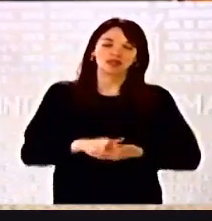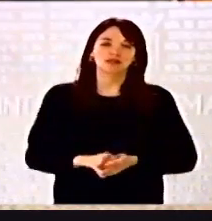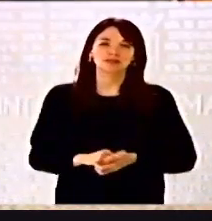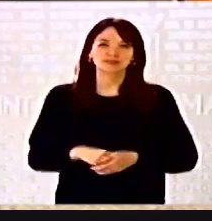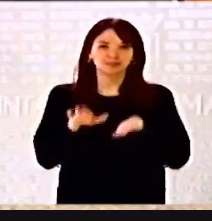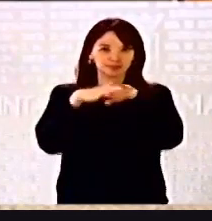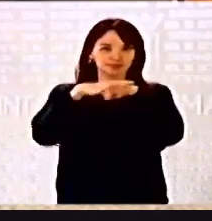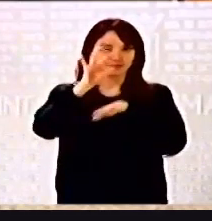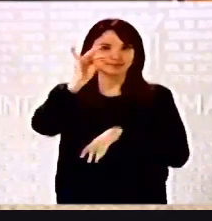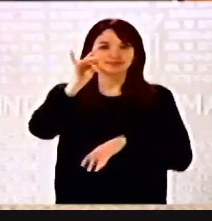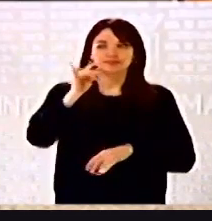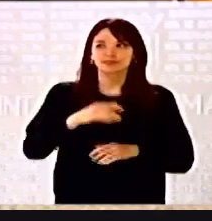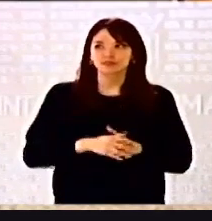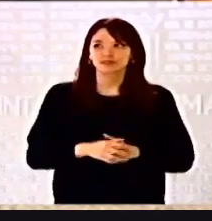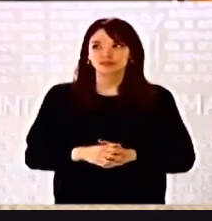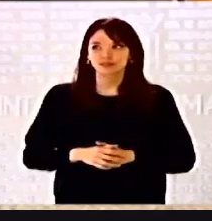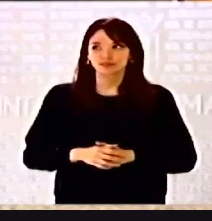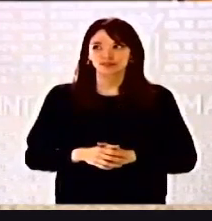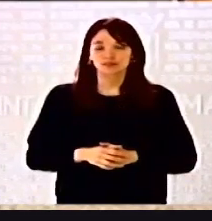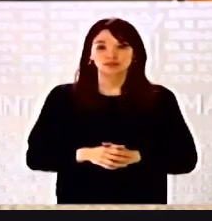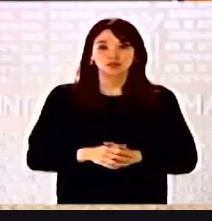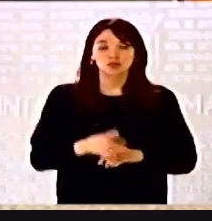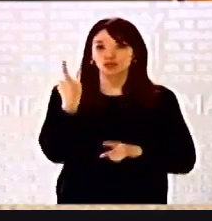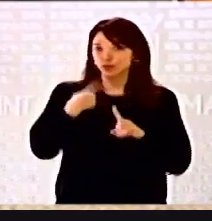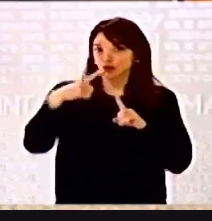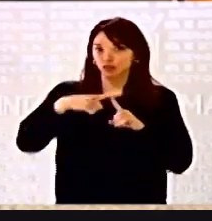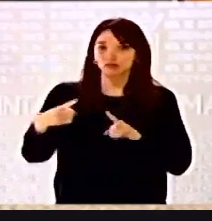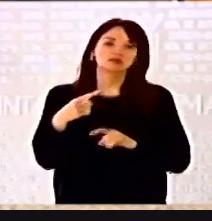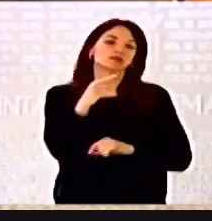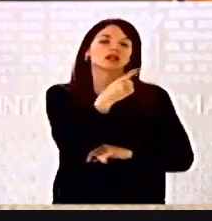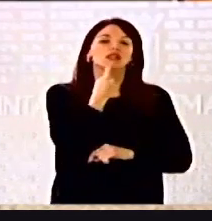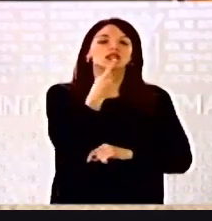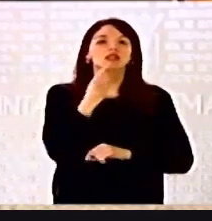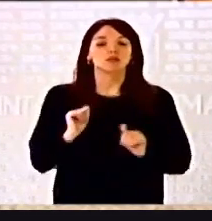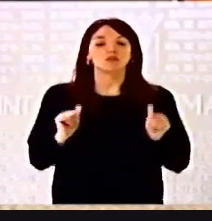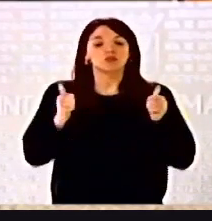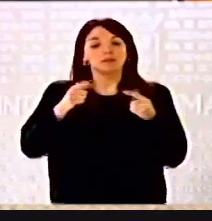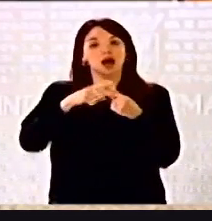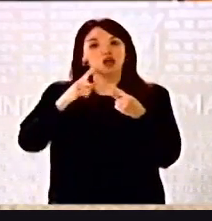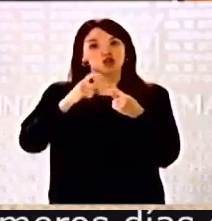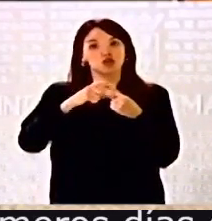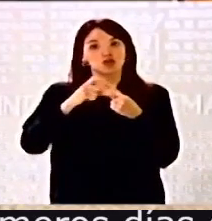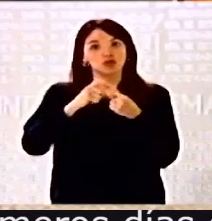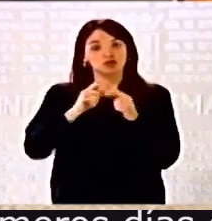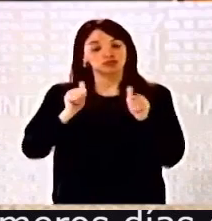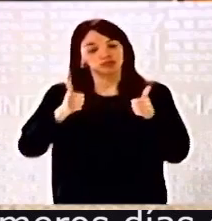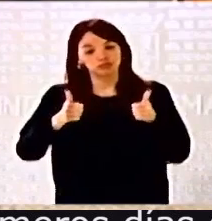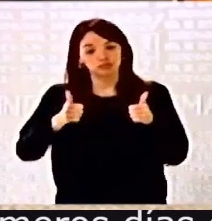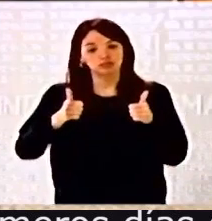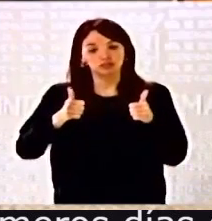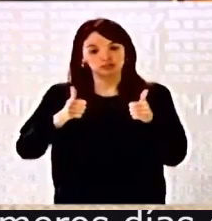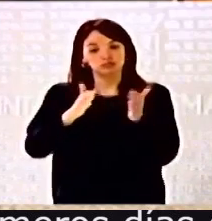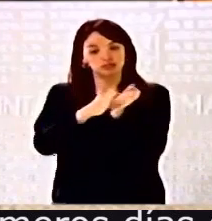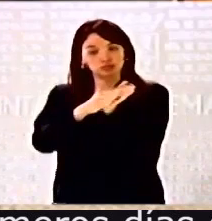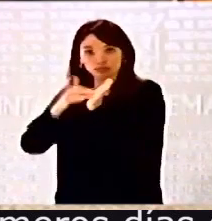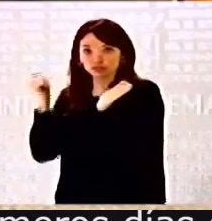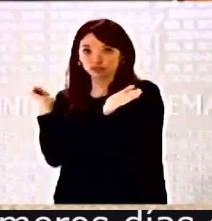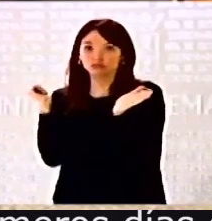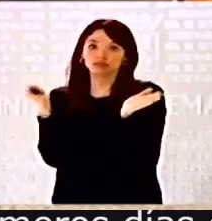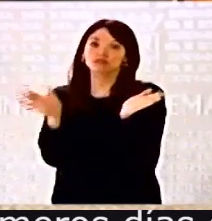Perdón. Sí, Javier, una cosa. Ha dicho que en los primeros días de mayo van a empezar a cobrar las cuantías por los